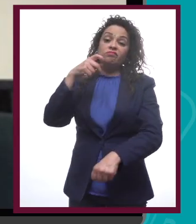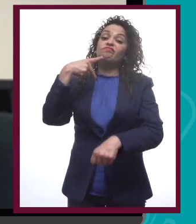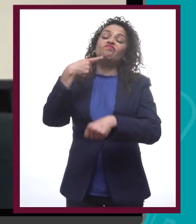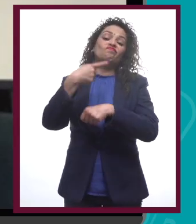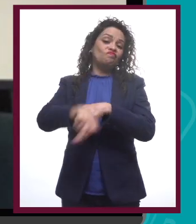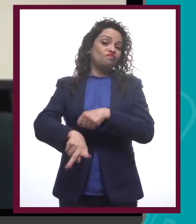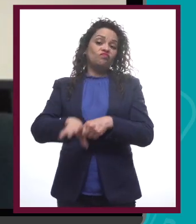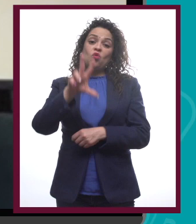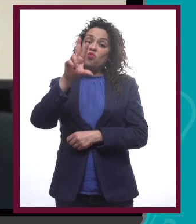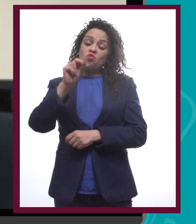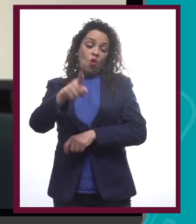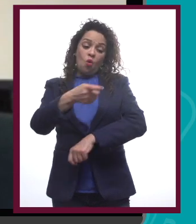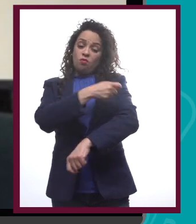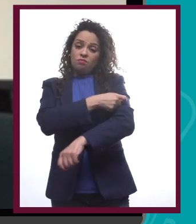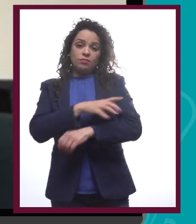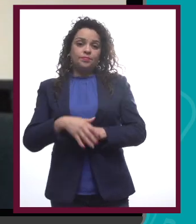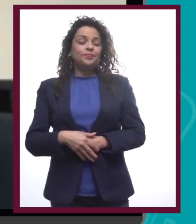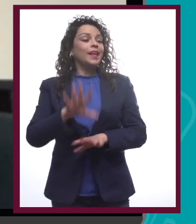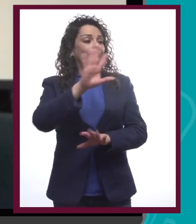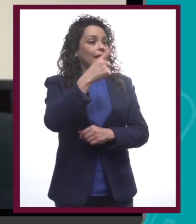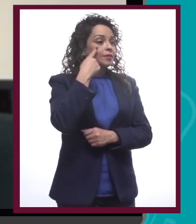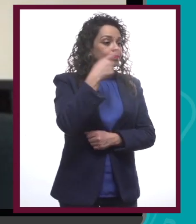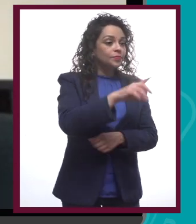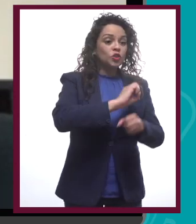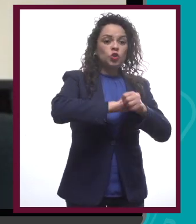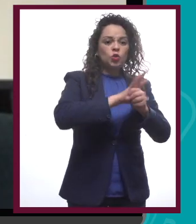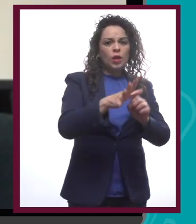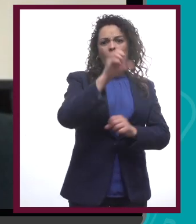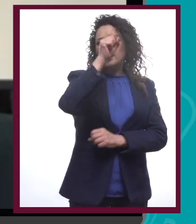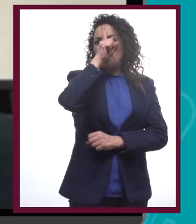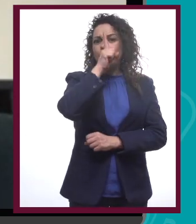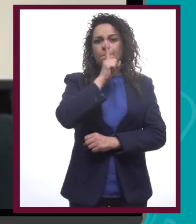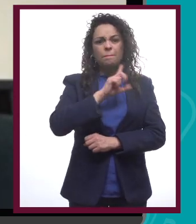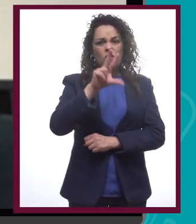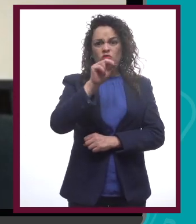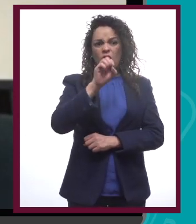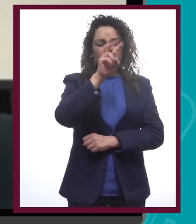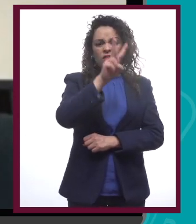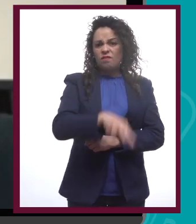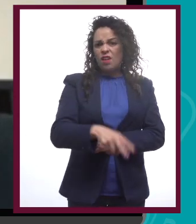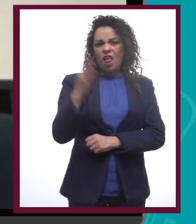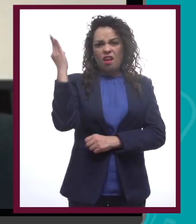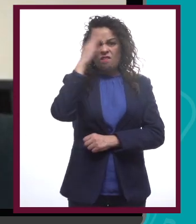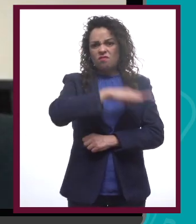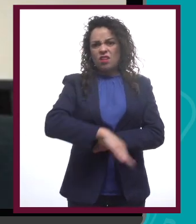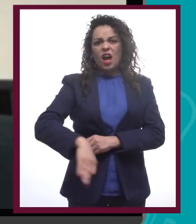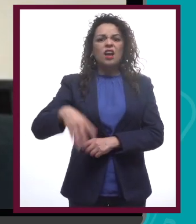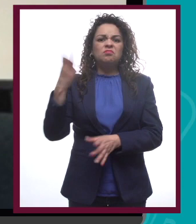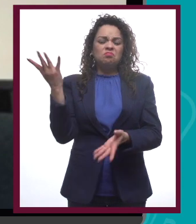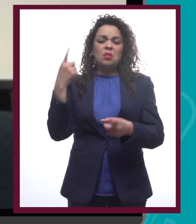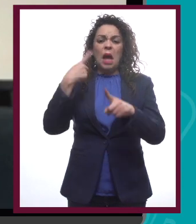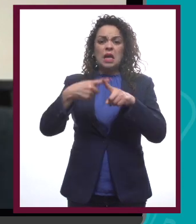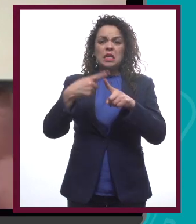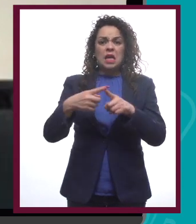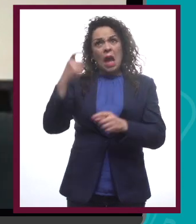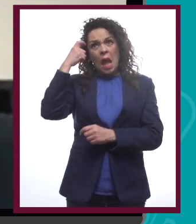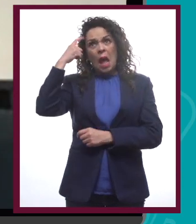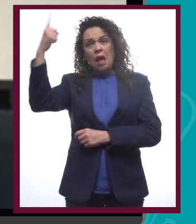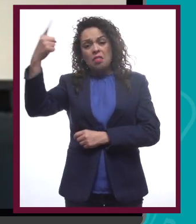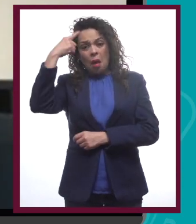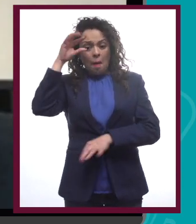vacunas son peligrosas. Mira, es que el coronavirus no existe, es un complot de